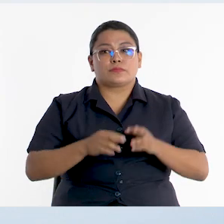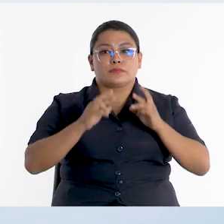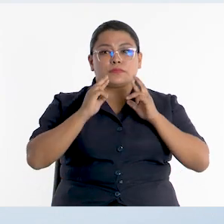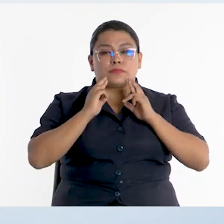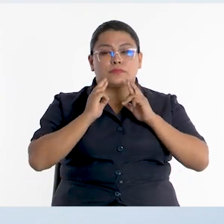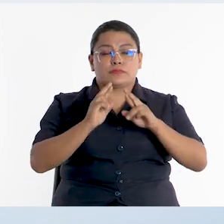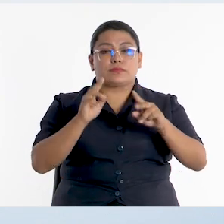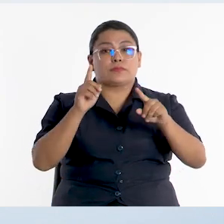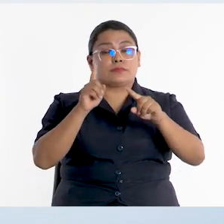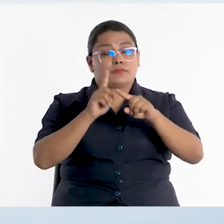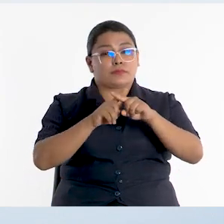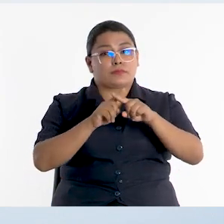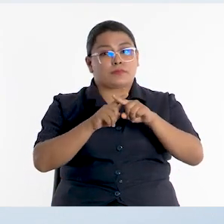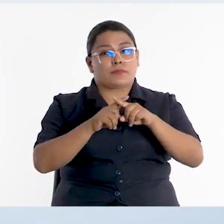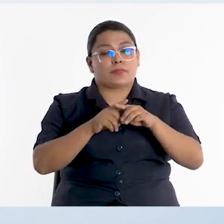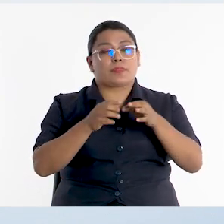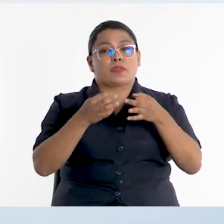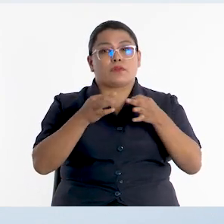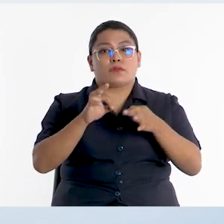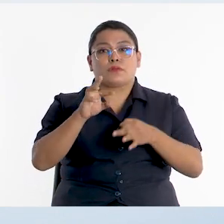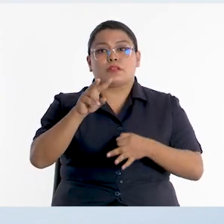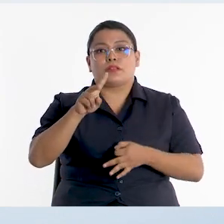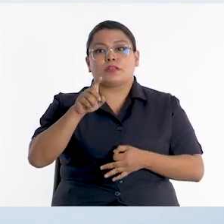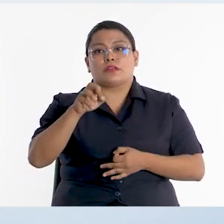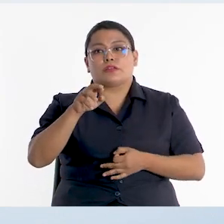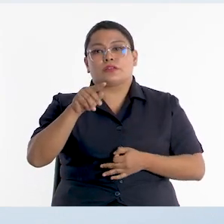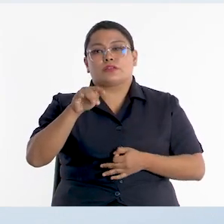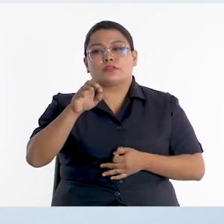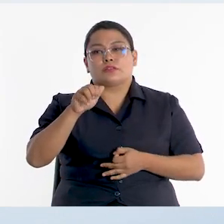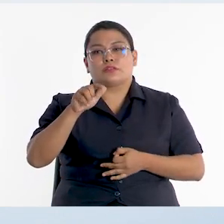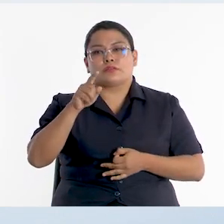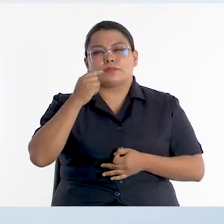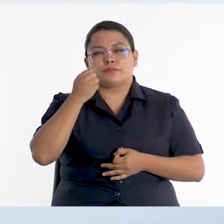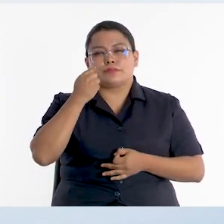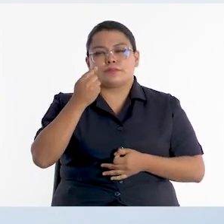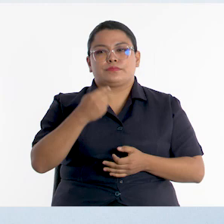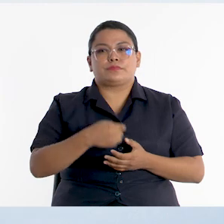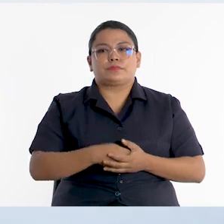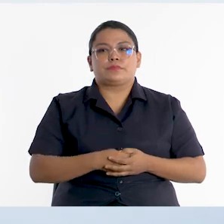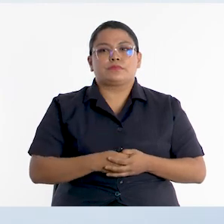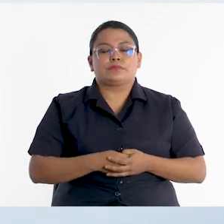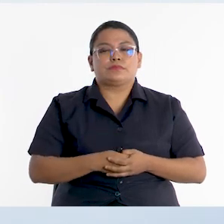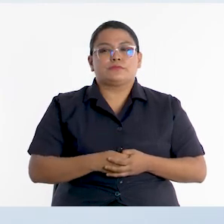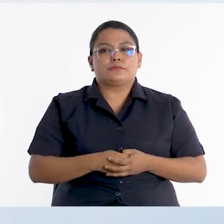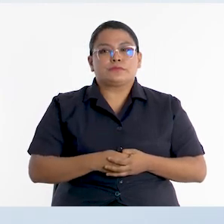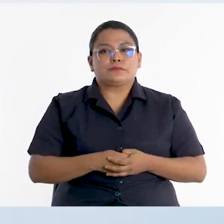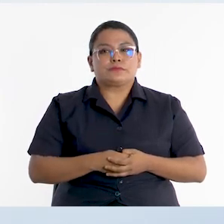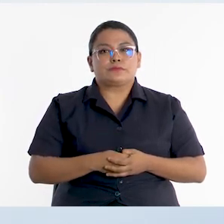Al resolver esta multiplicación en forma vertical tendríamos lo siguiente.